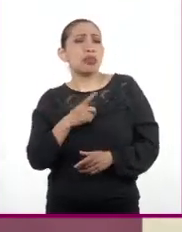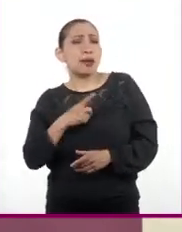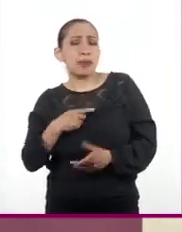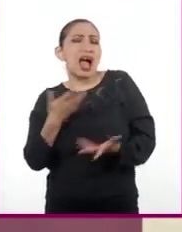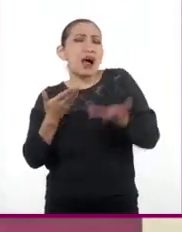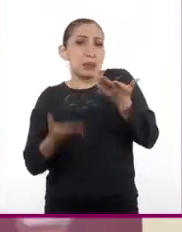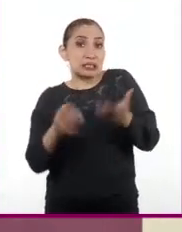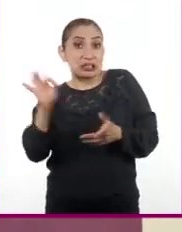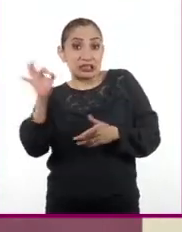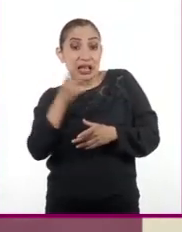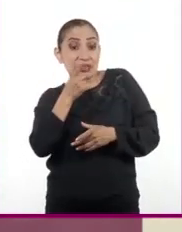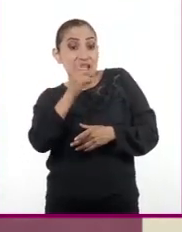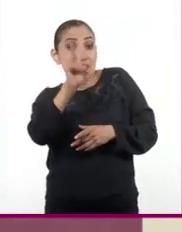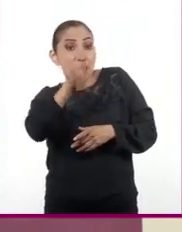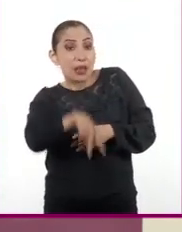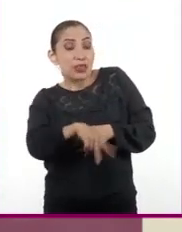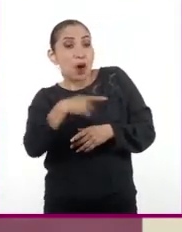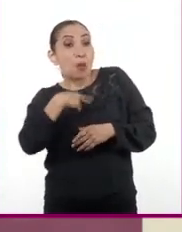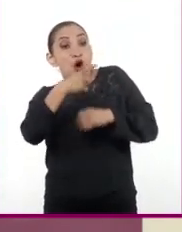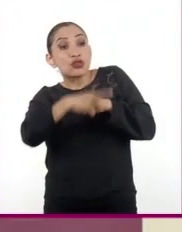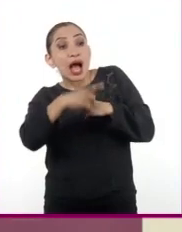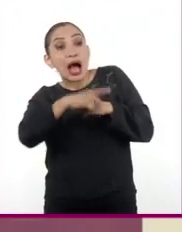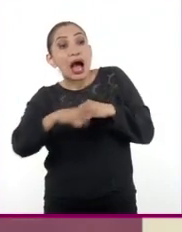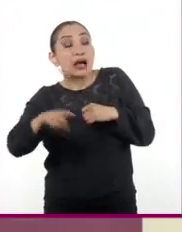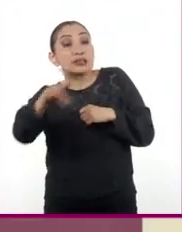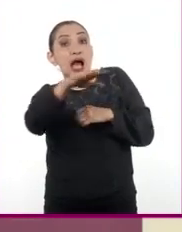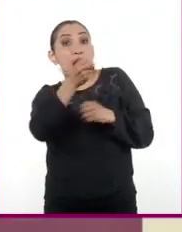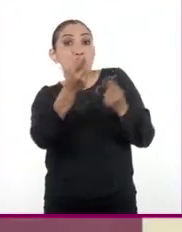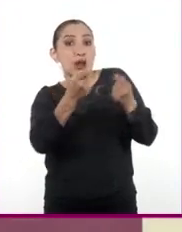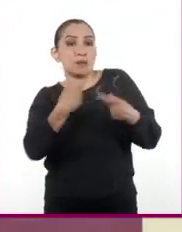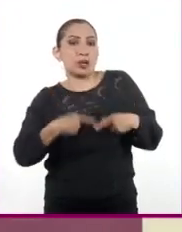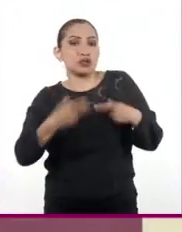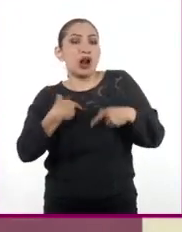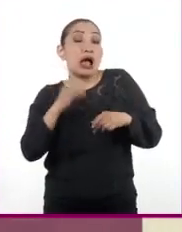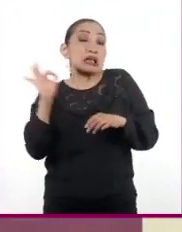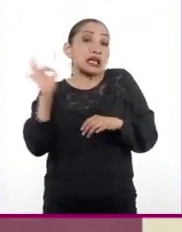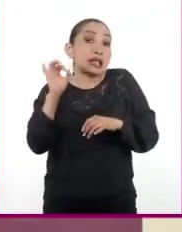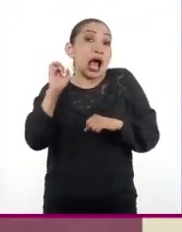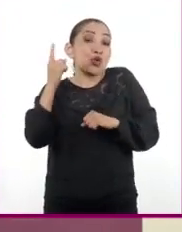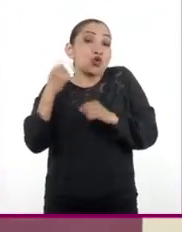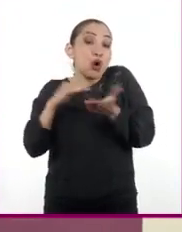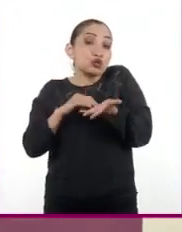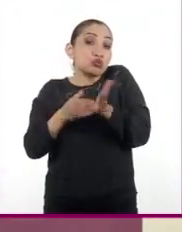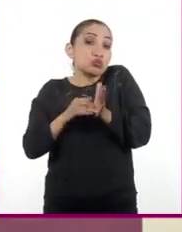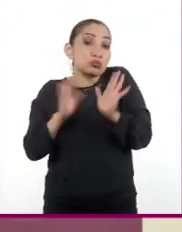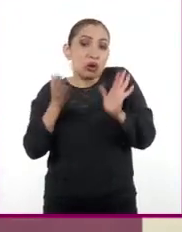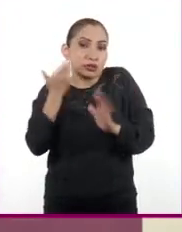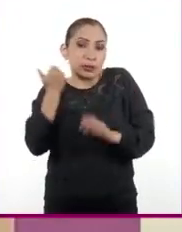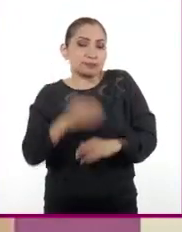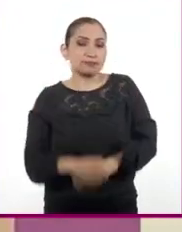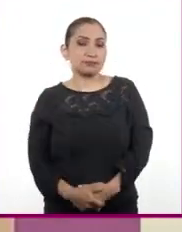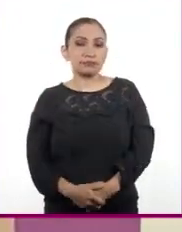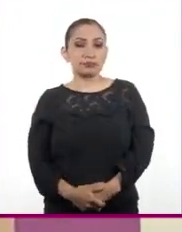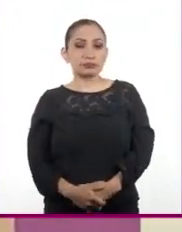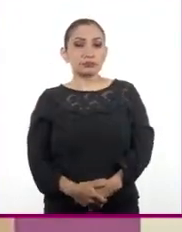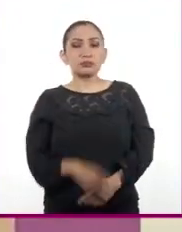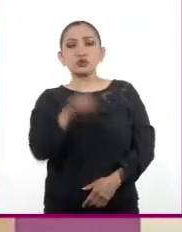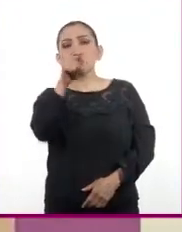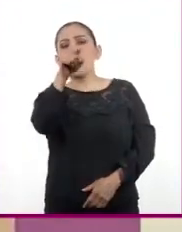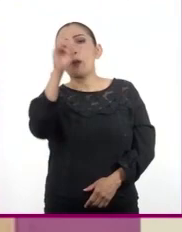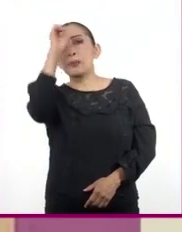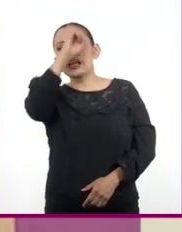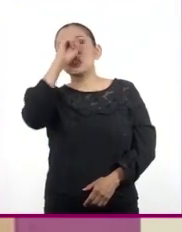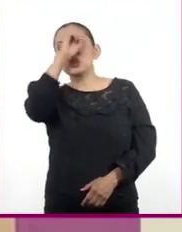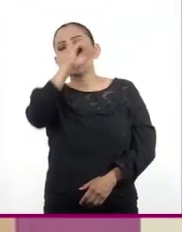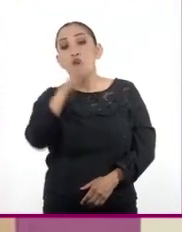a veces si dijeran la verdad, pues siento que dañarían mucho a las personas, por eso a lo mejor las tapan, pero gracias. Siento que sí. Desde su punto de